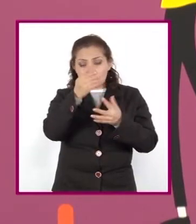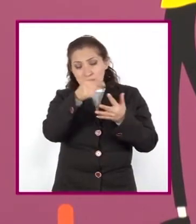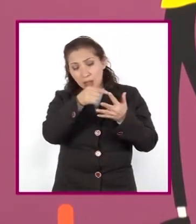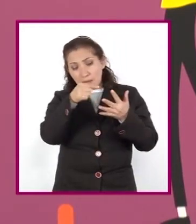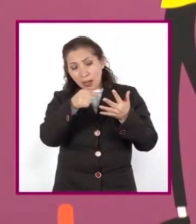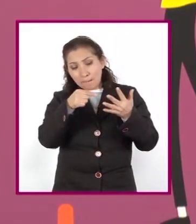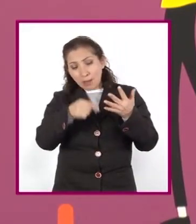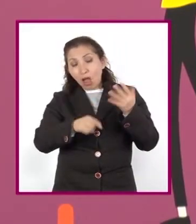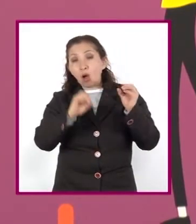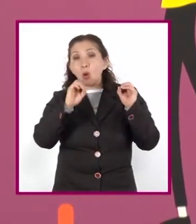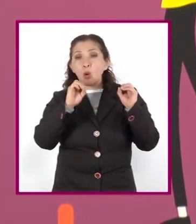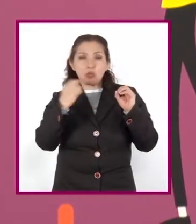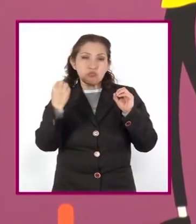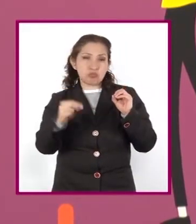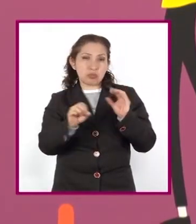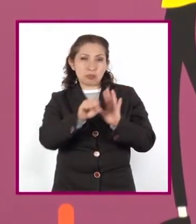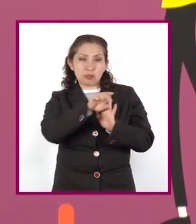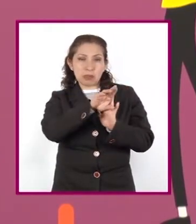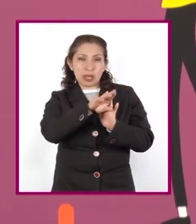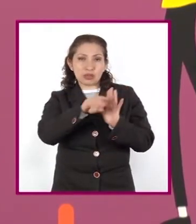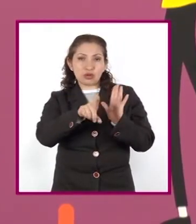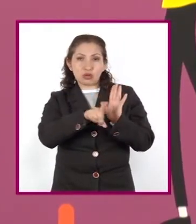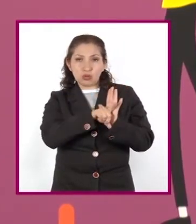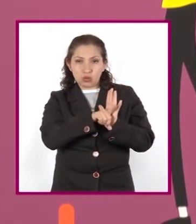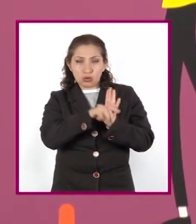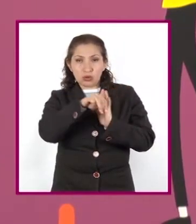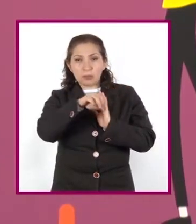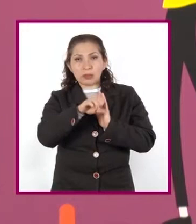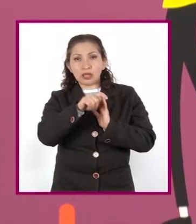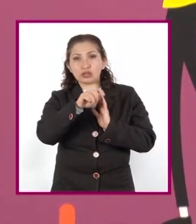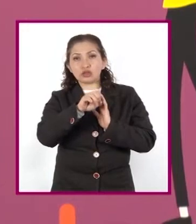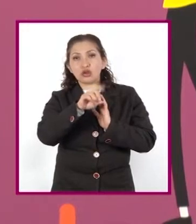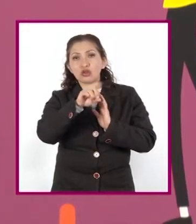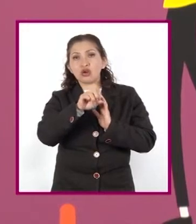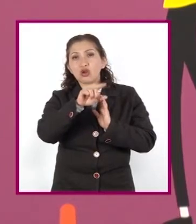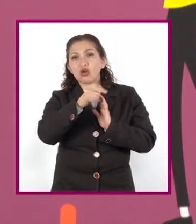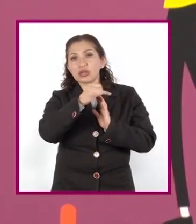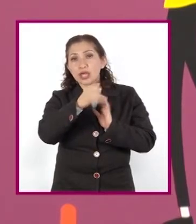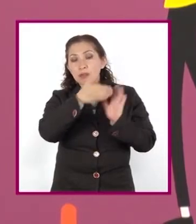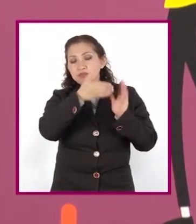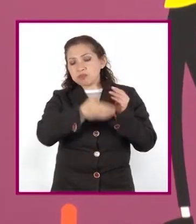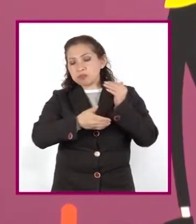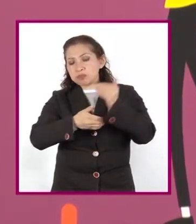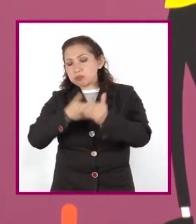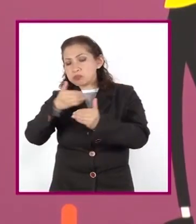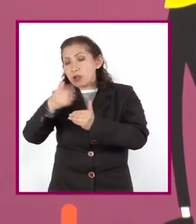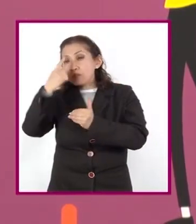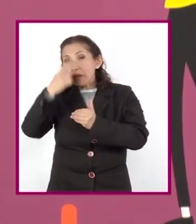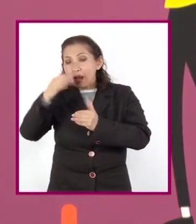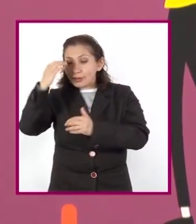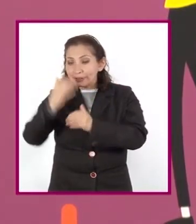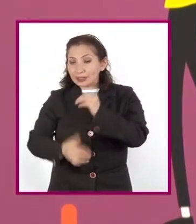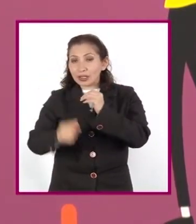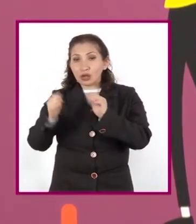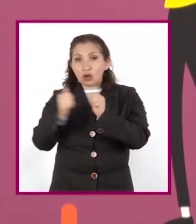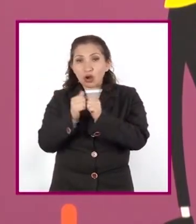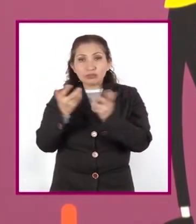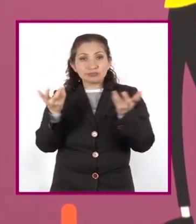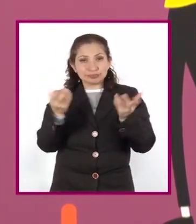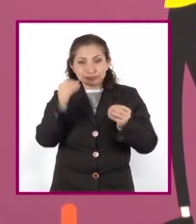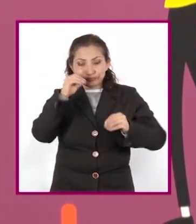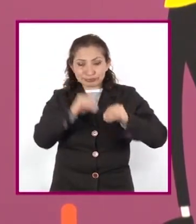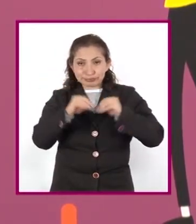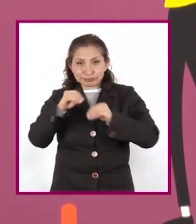o metodología que se sigue en un proyecto hasta concretarlo mediante acciones. En